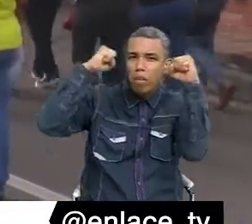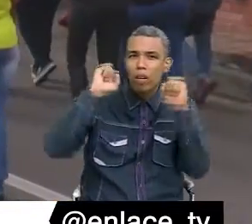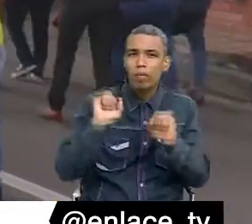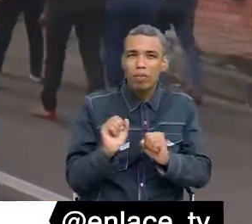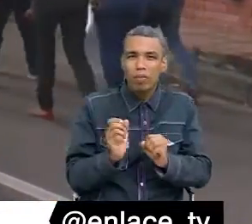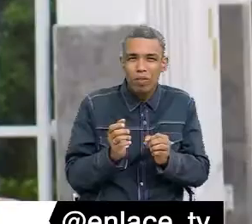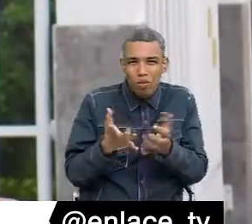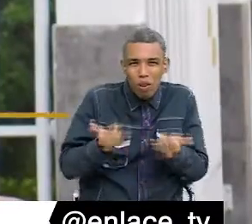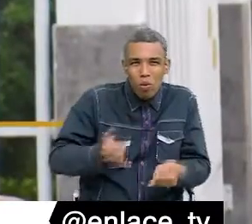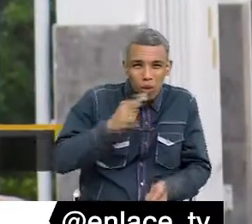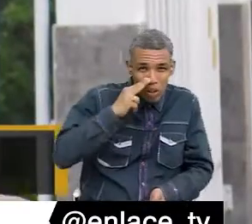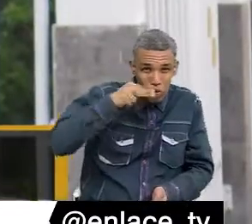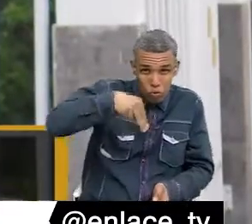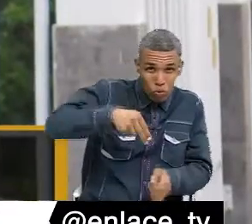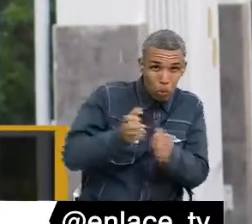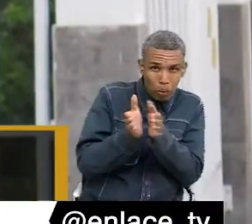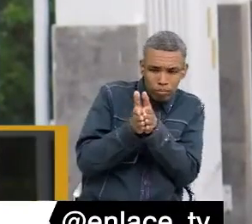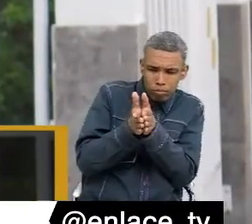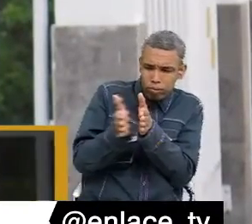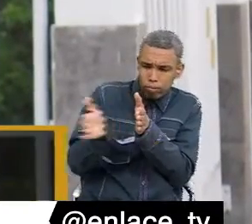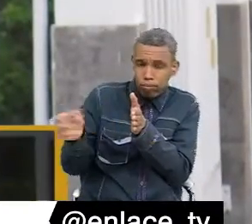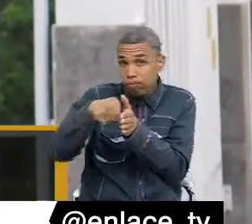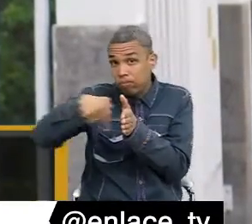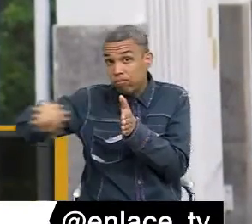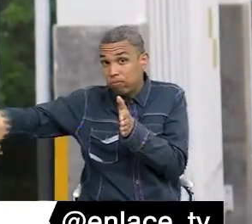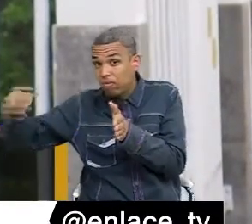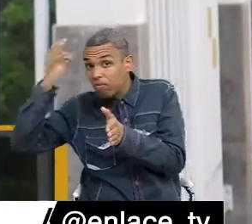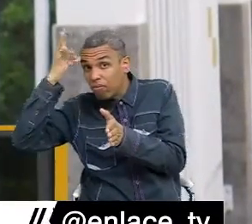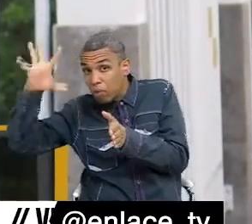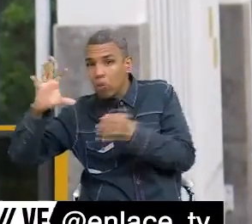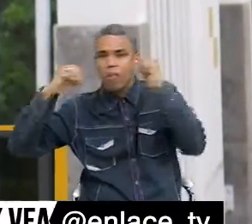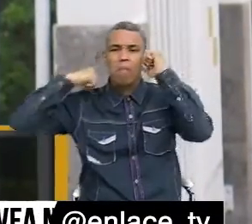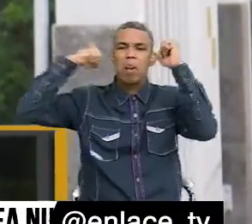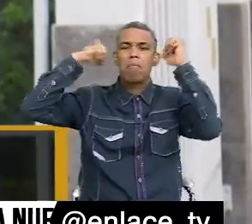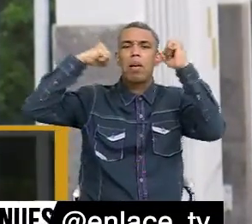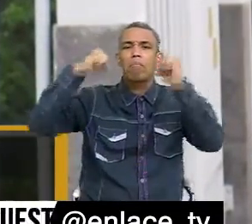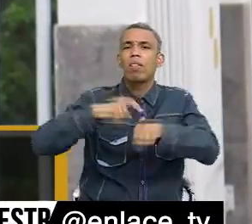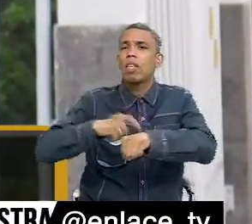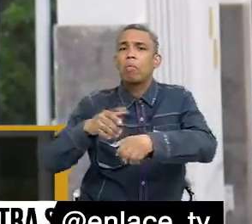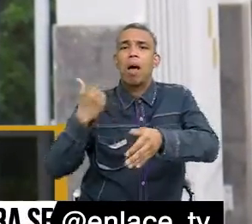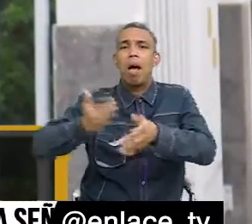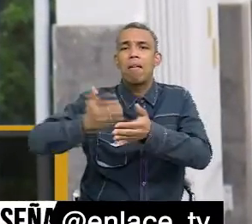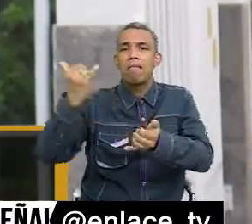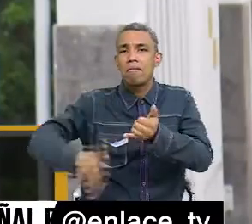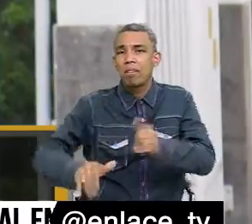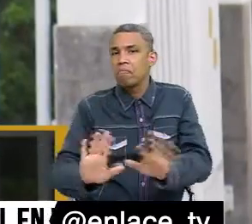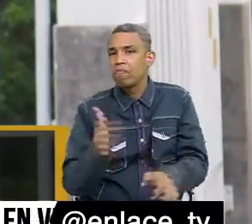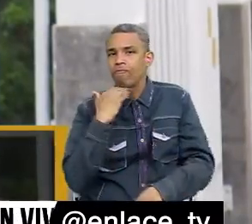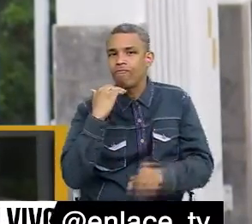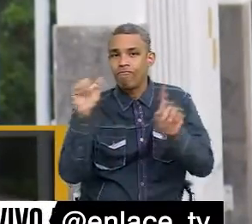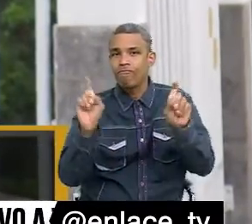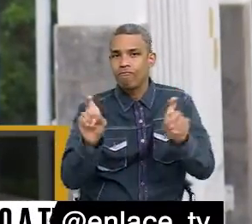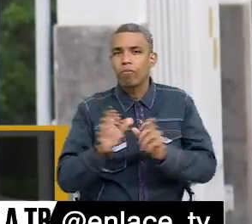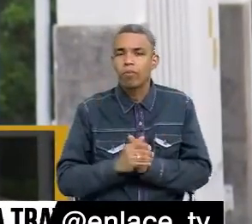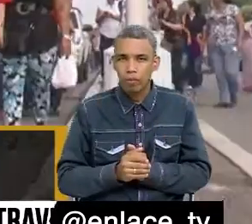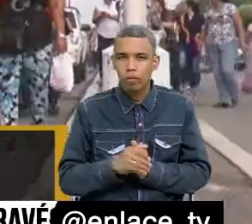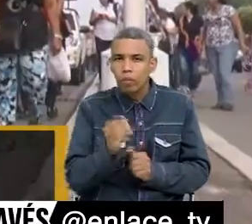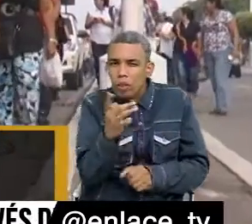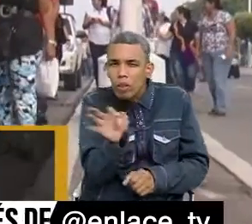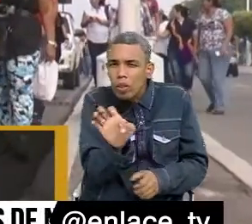en Colombia. 34.000 docentes se inscribieron y solo entregaron de 19.000. De esos